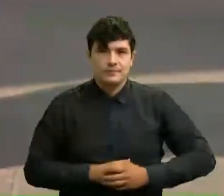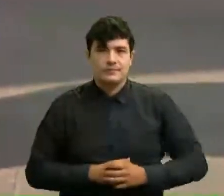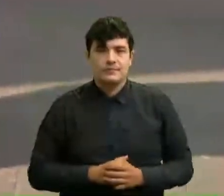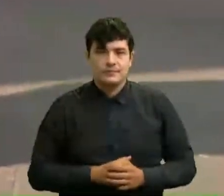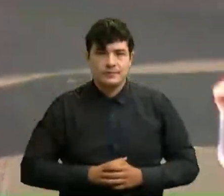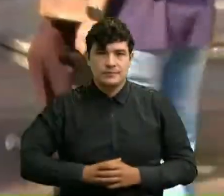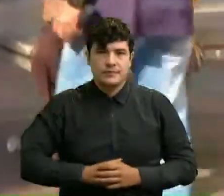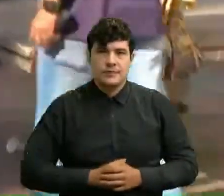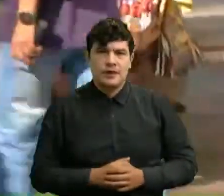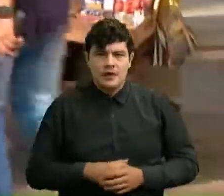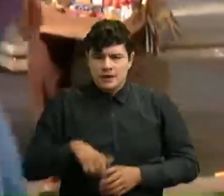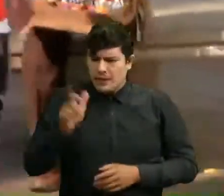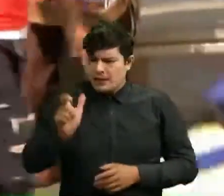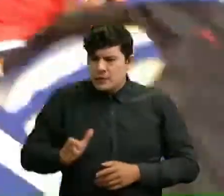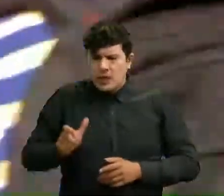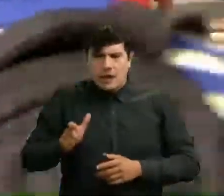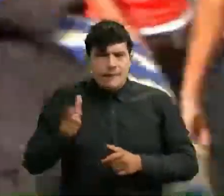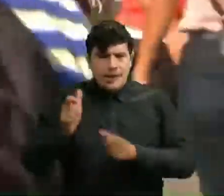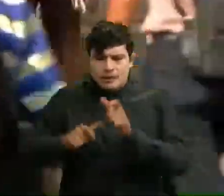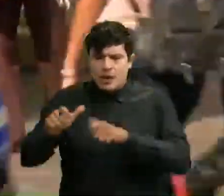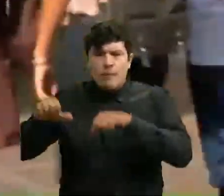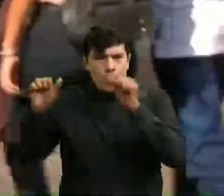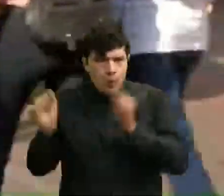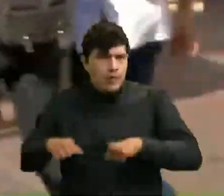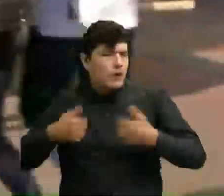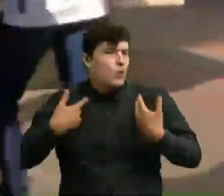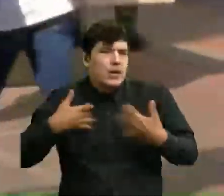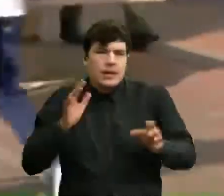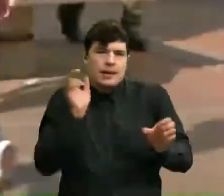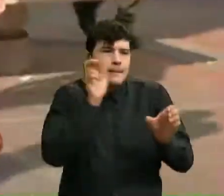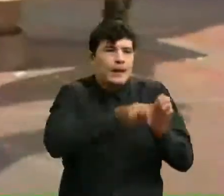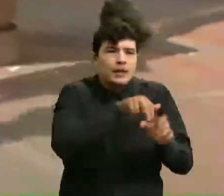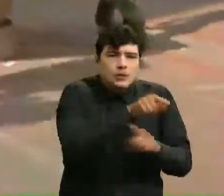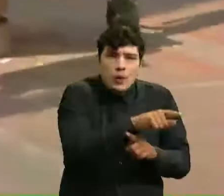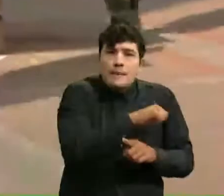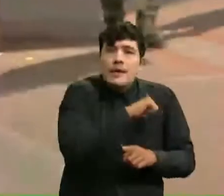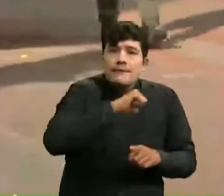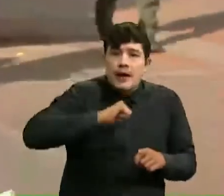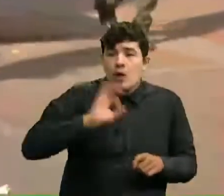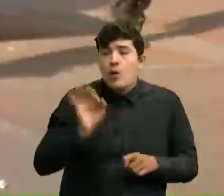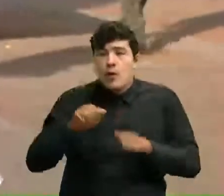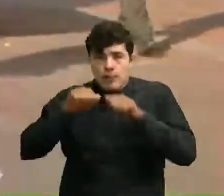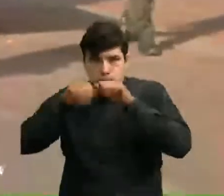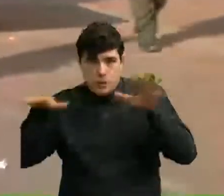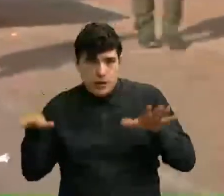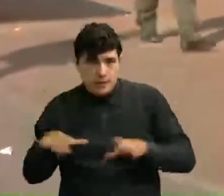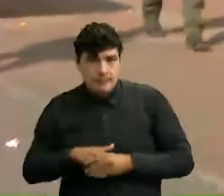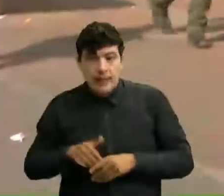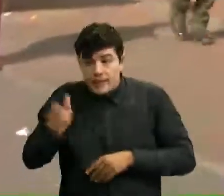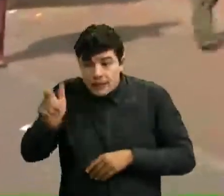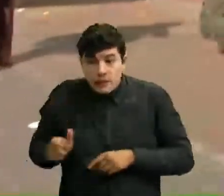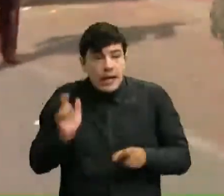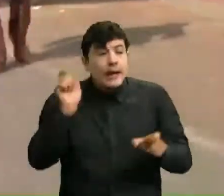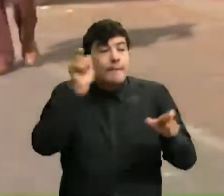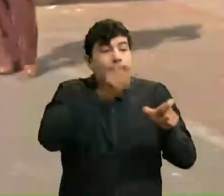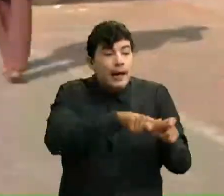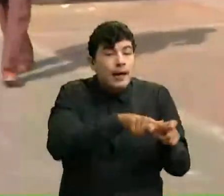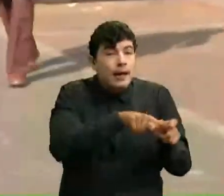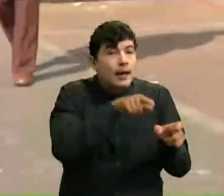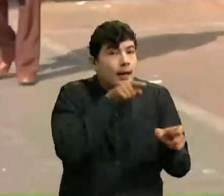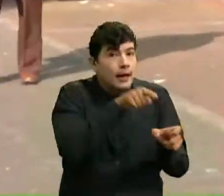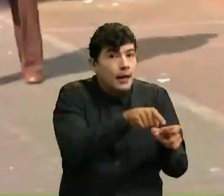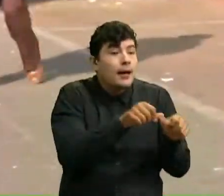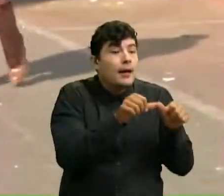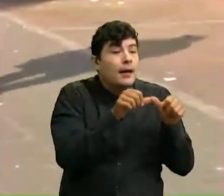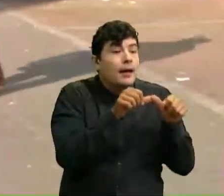cualquiera de los dos regímenes de pensiones que hay en Colombia. Una vez se afilia a uno de estos regímenes, para poderse trasladar